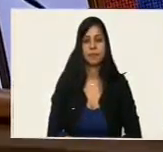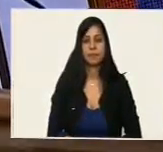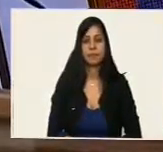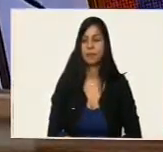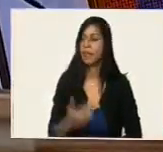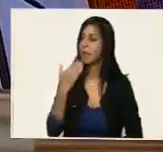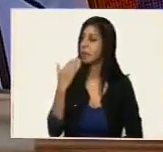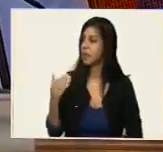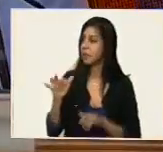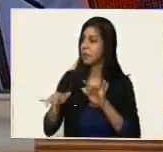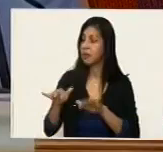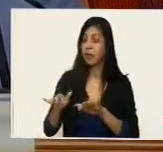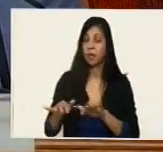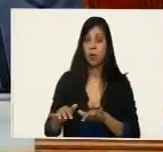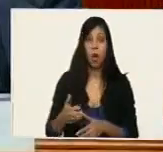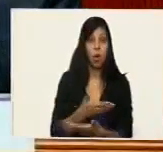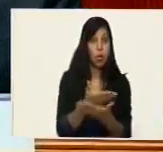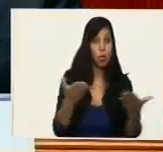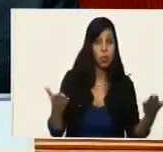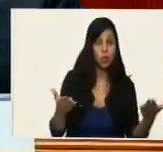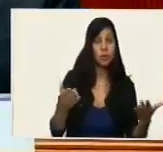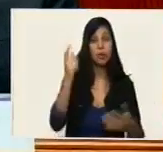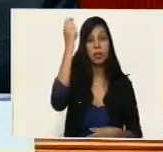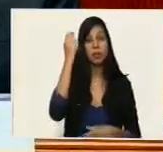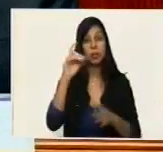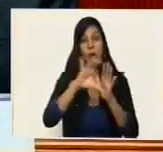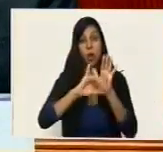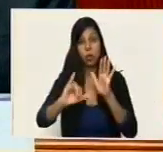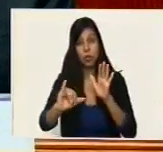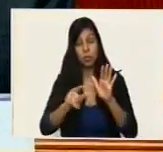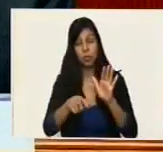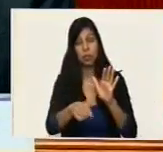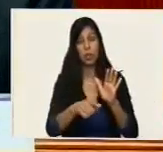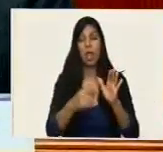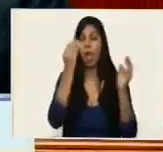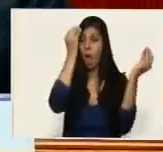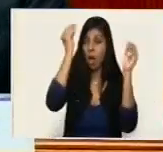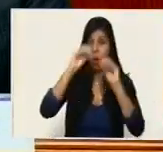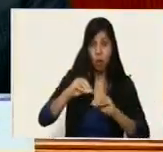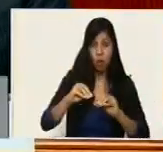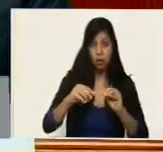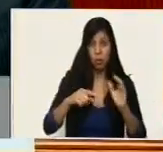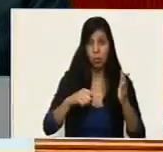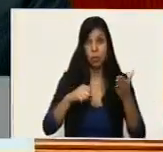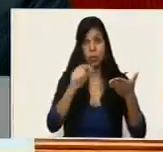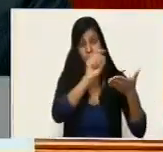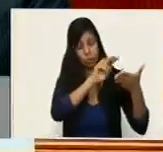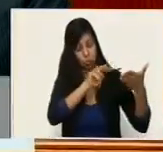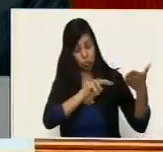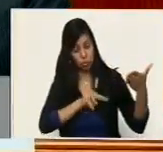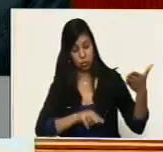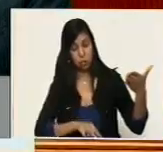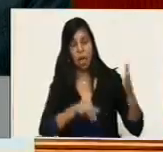Gracias, compañero secretario. Los constituyentes, las constituyentes y constituyentes que estén de acuerdo con